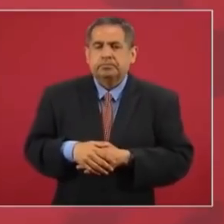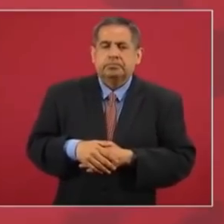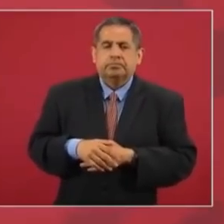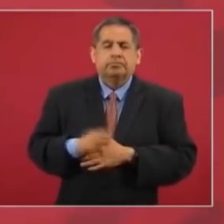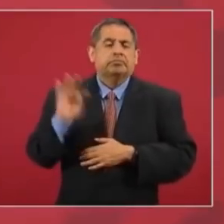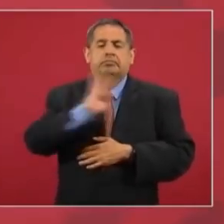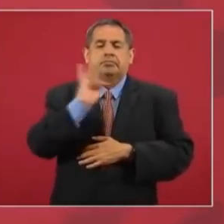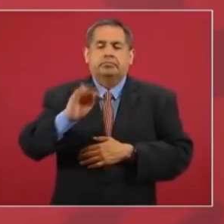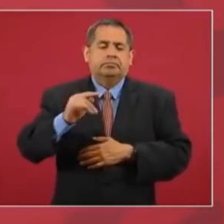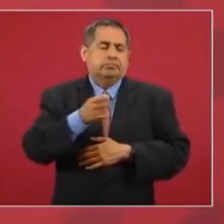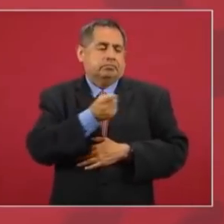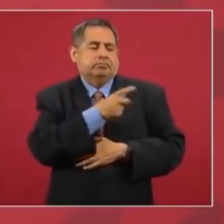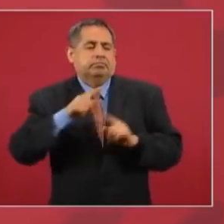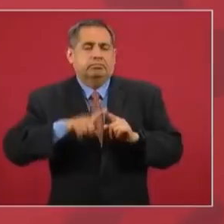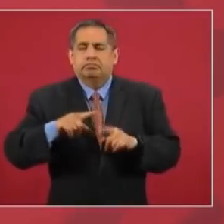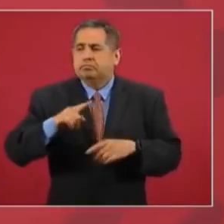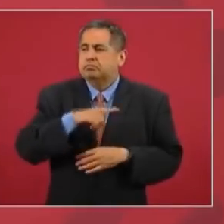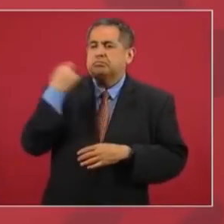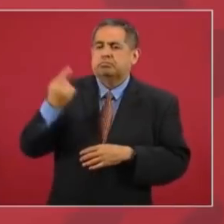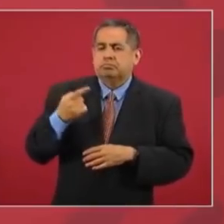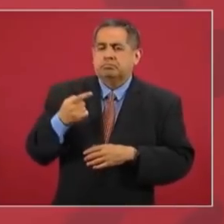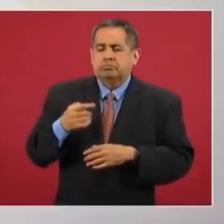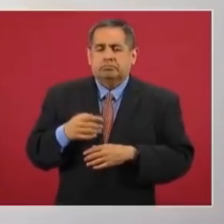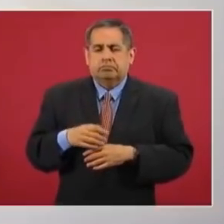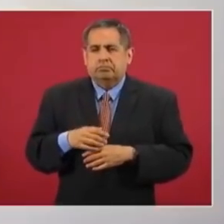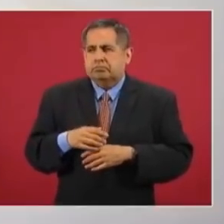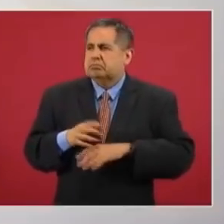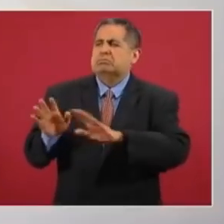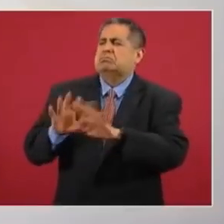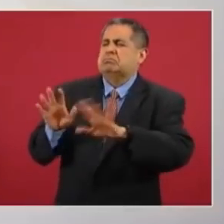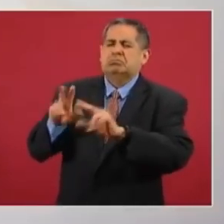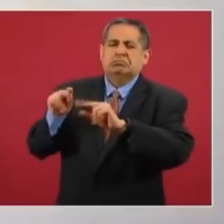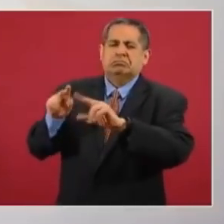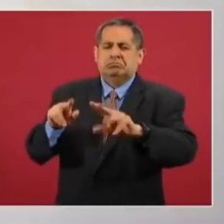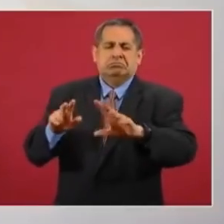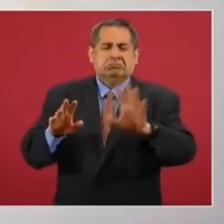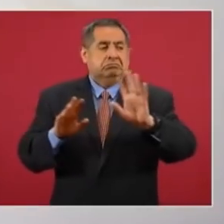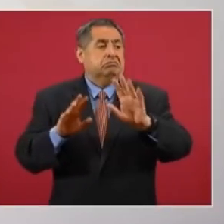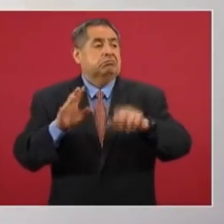acepta dice: a ver, compañeros,